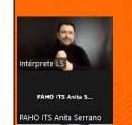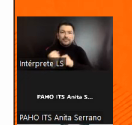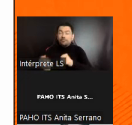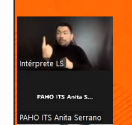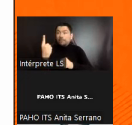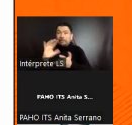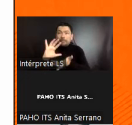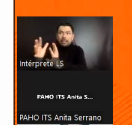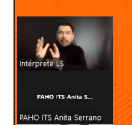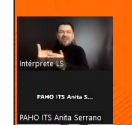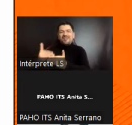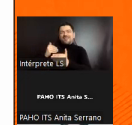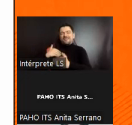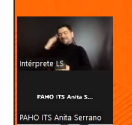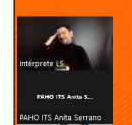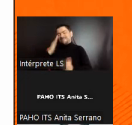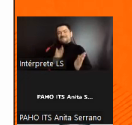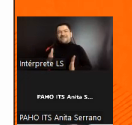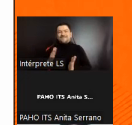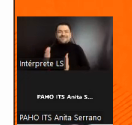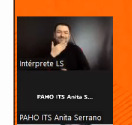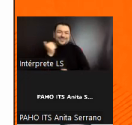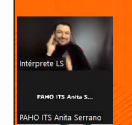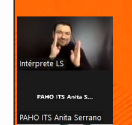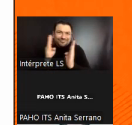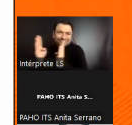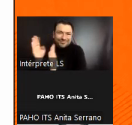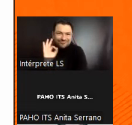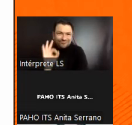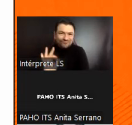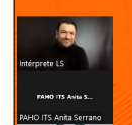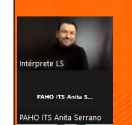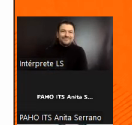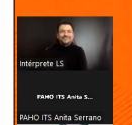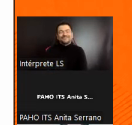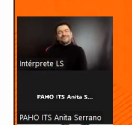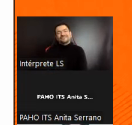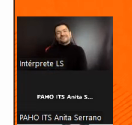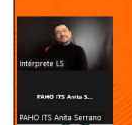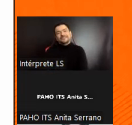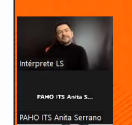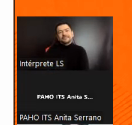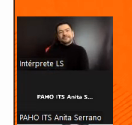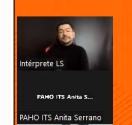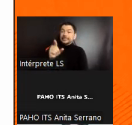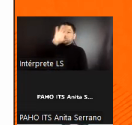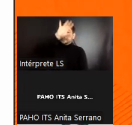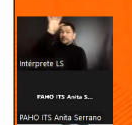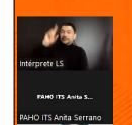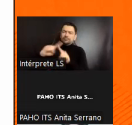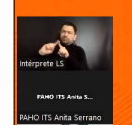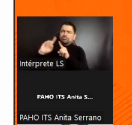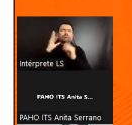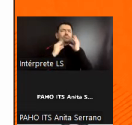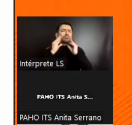emergencias. Queremos asegurarnos que como países podamos crear un buen cimiento para el suministro de servicios,